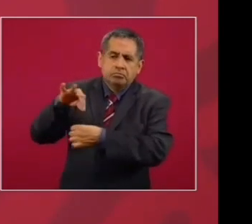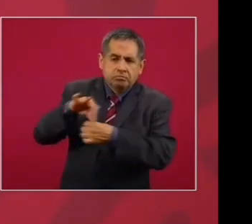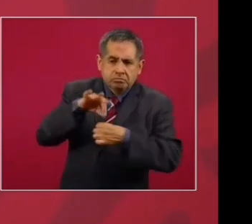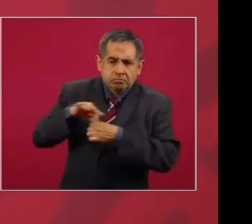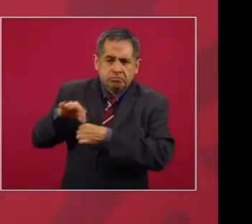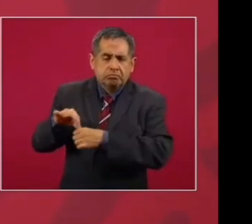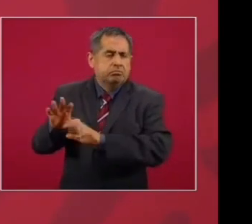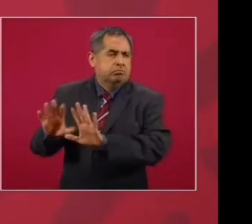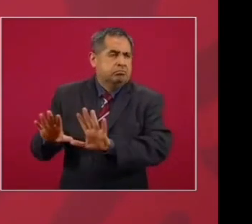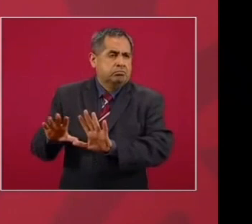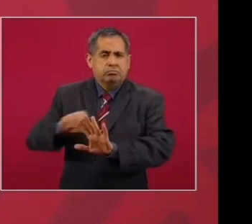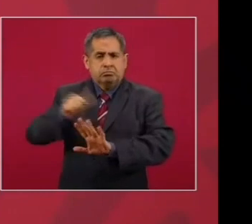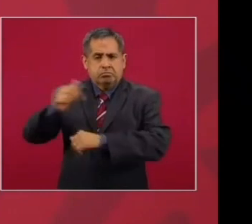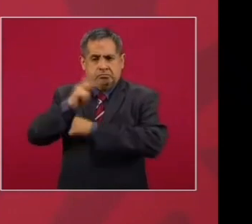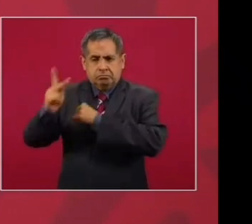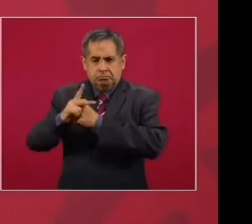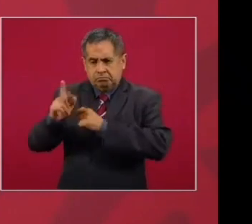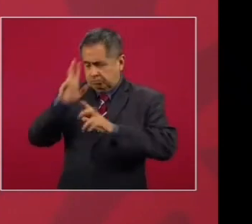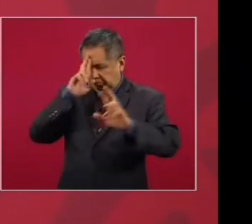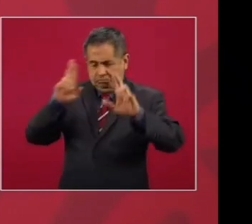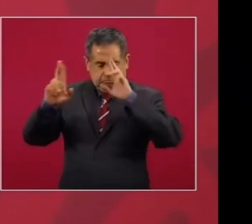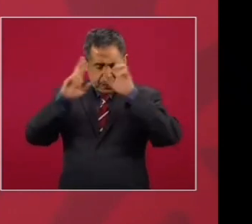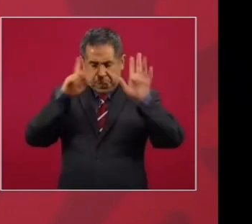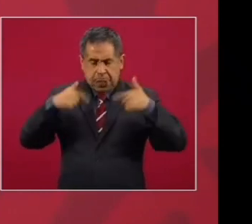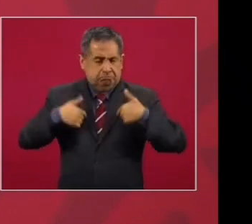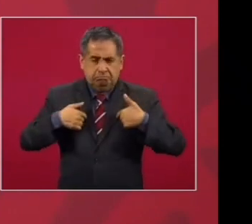en otros pueblos.